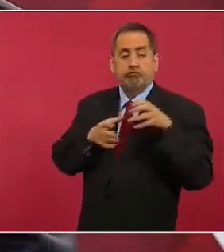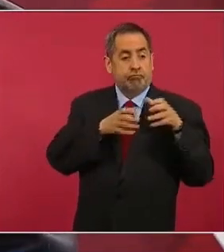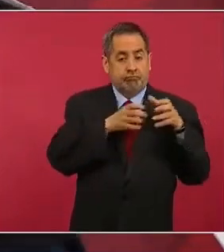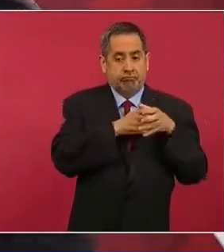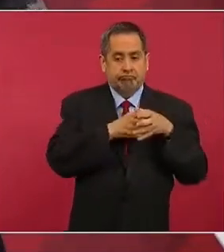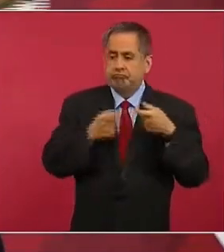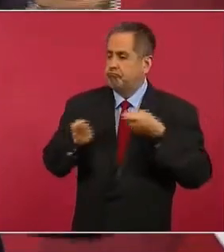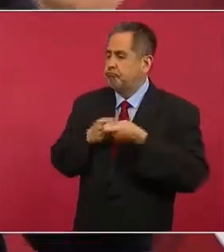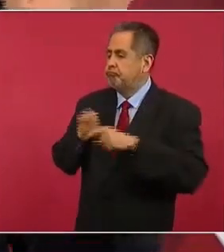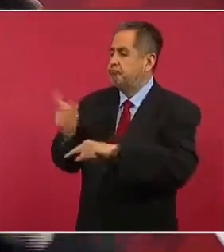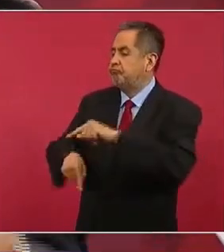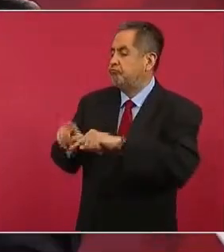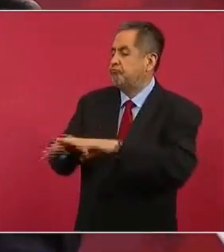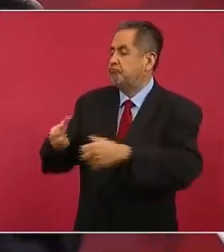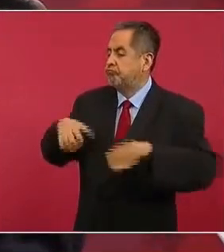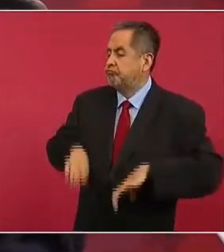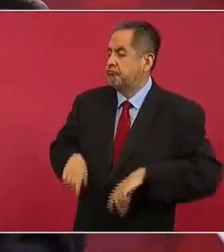así.